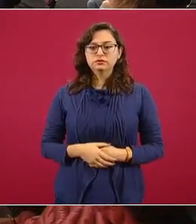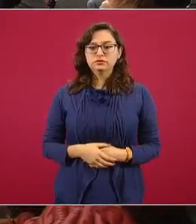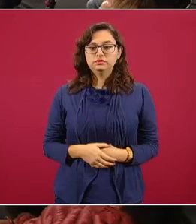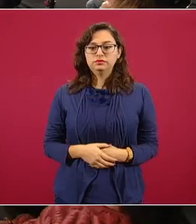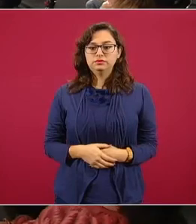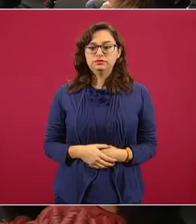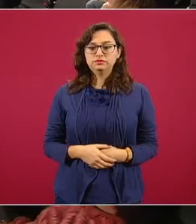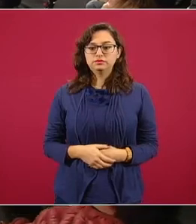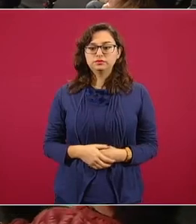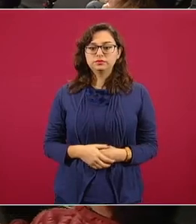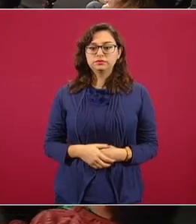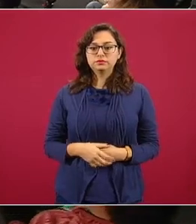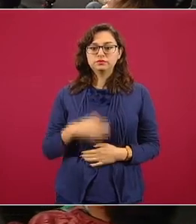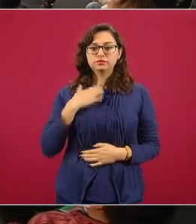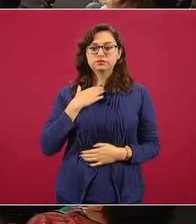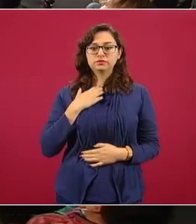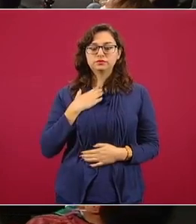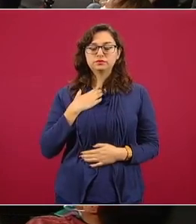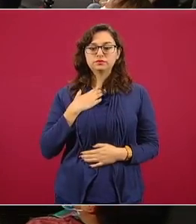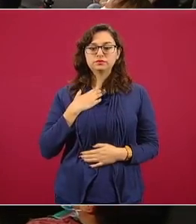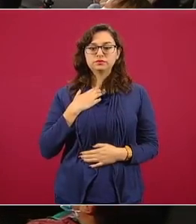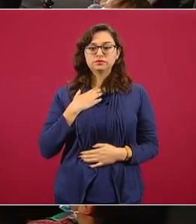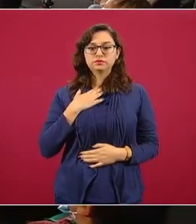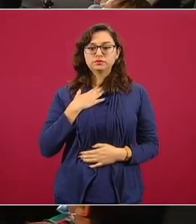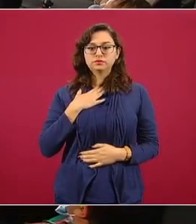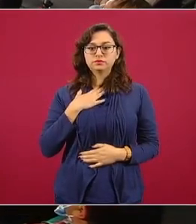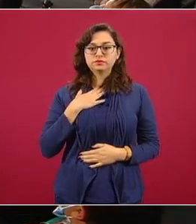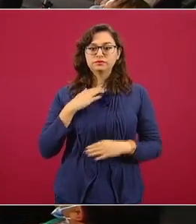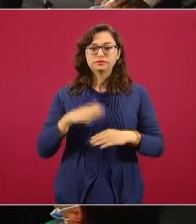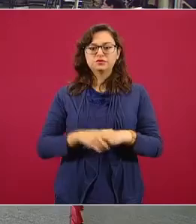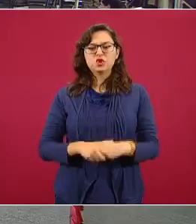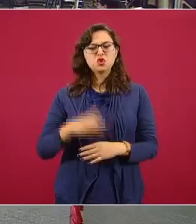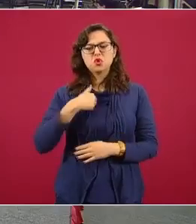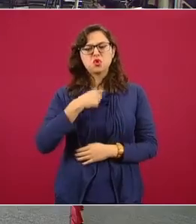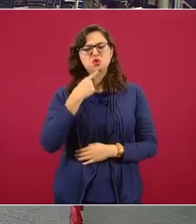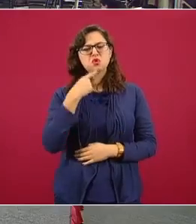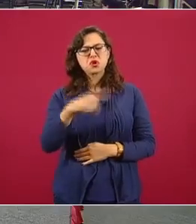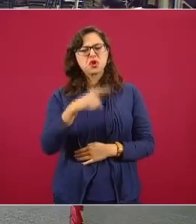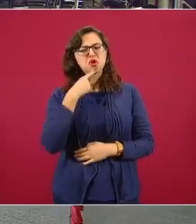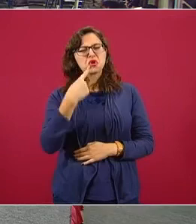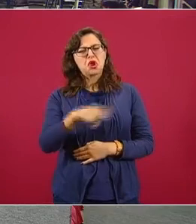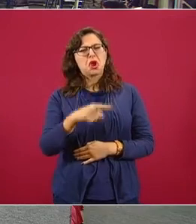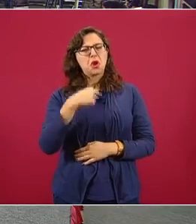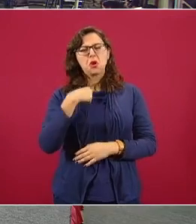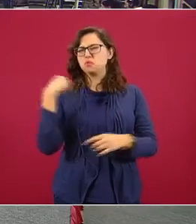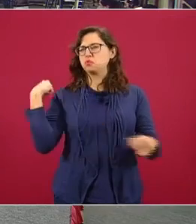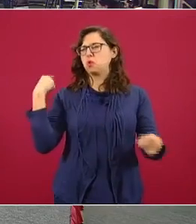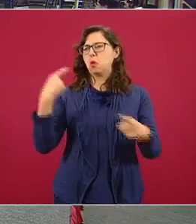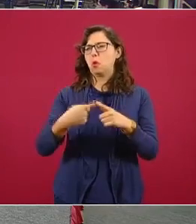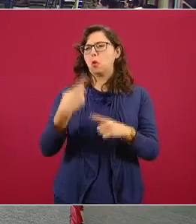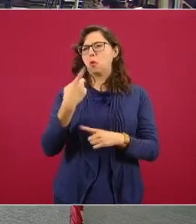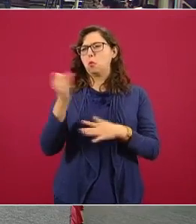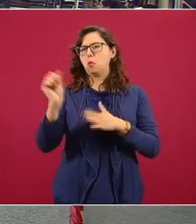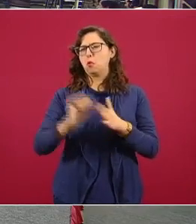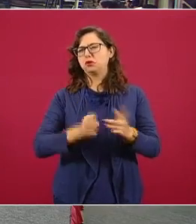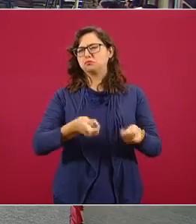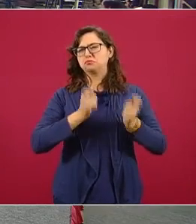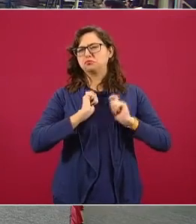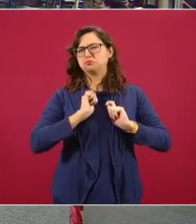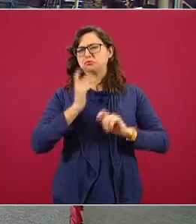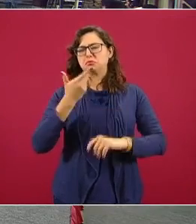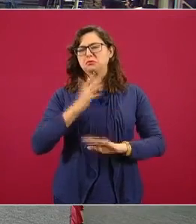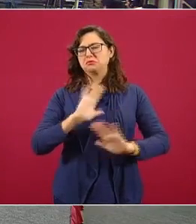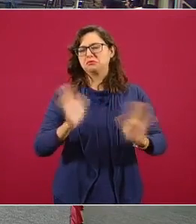¿Hace un mes? No. Yo no me voy a quejar de que no me le den un mes. Yo ya me voy a Hermosillo y tengo un par de cosas que preguntarle.